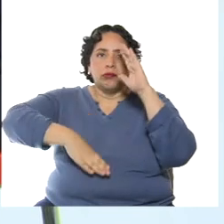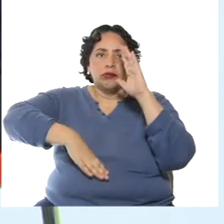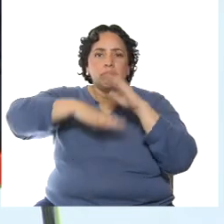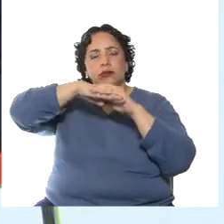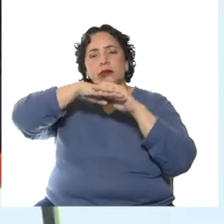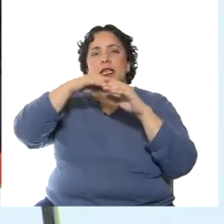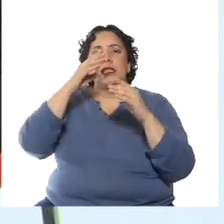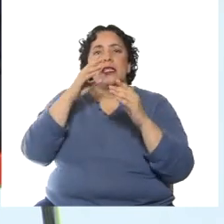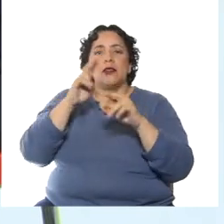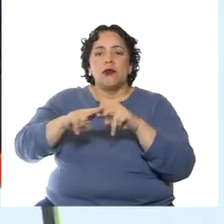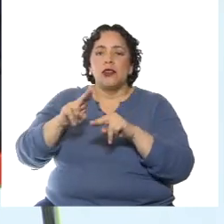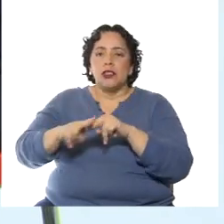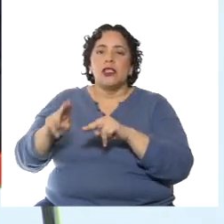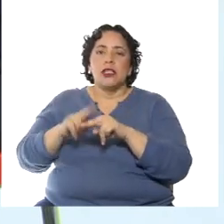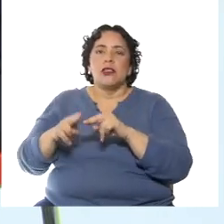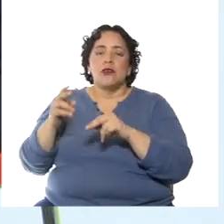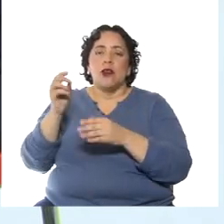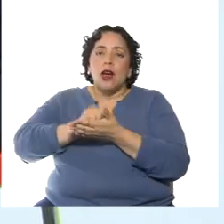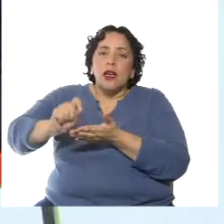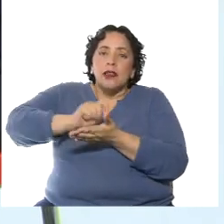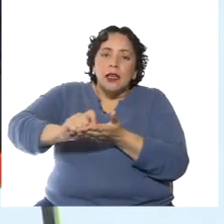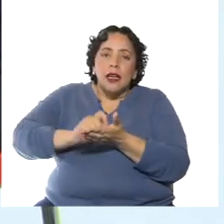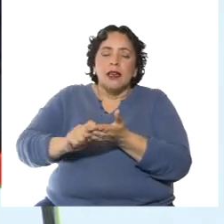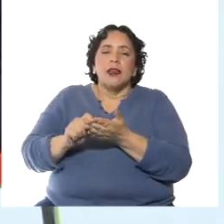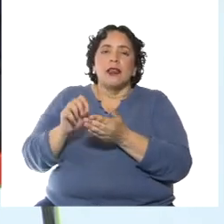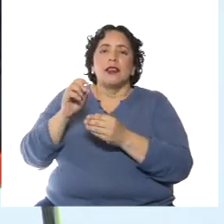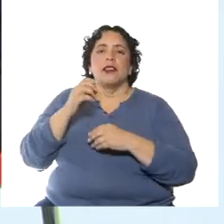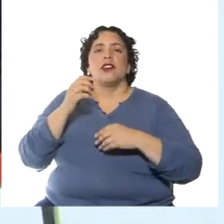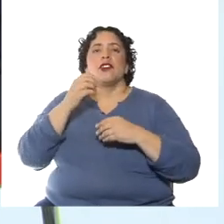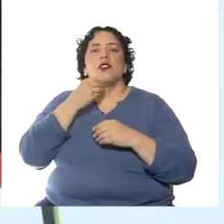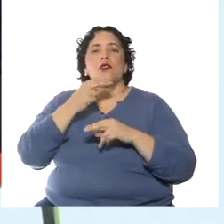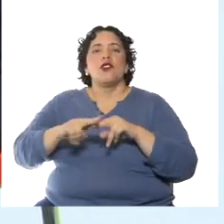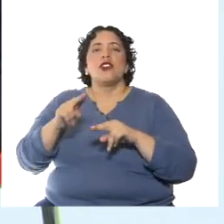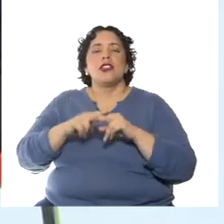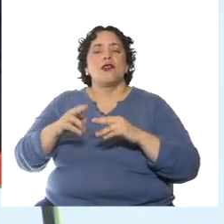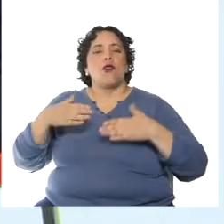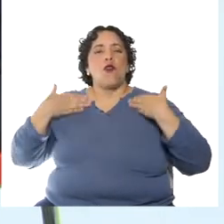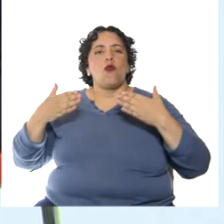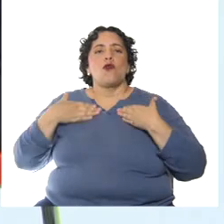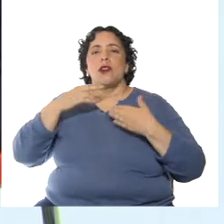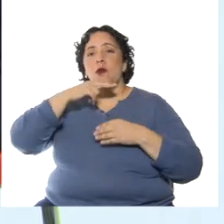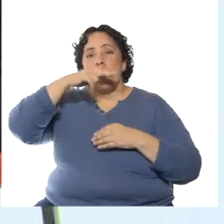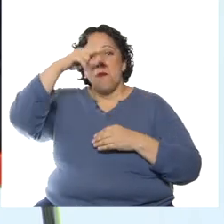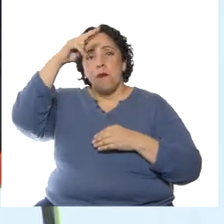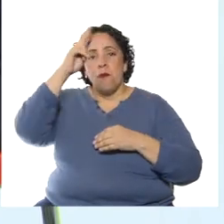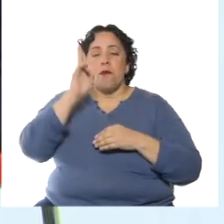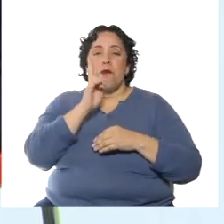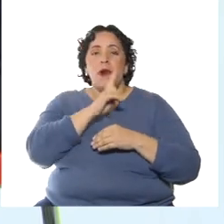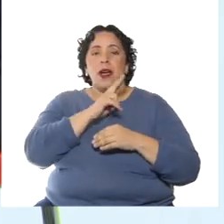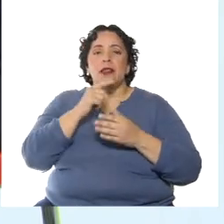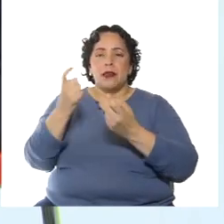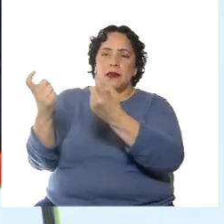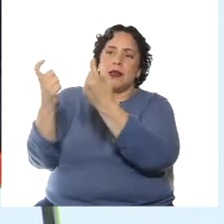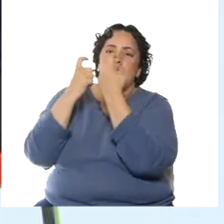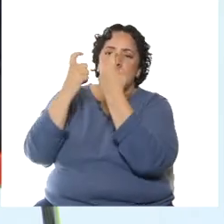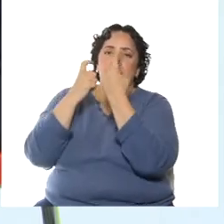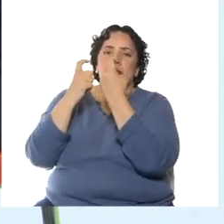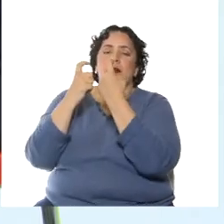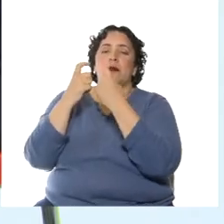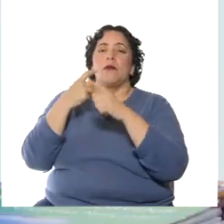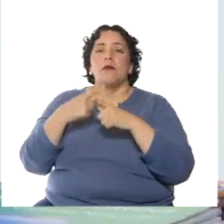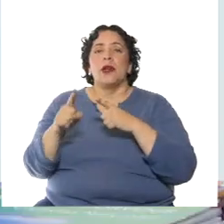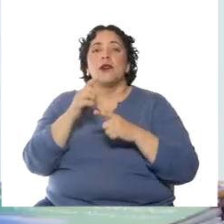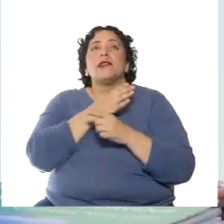seguir recargando a los muchachos, y los muchachos súper contentos de que fueran sus padres los que les enseñaran,